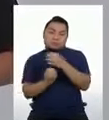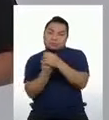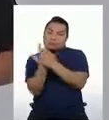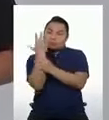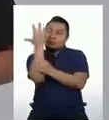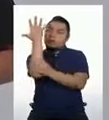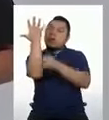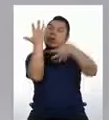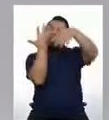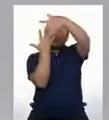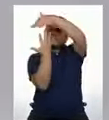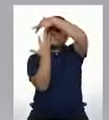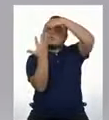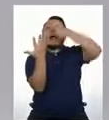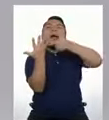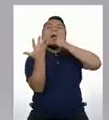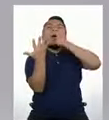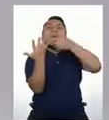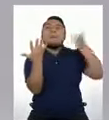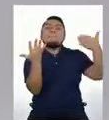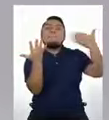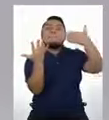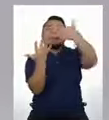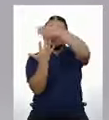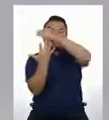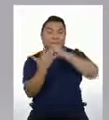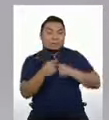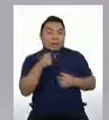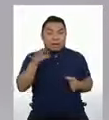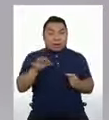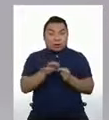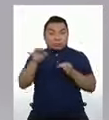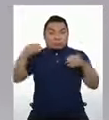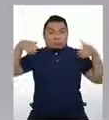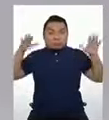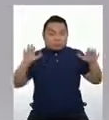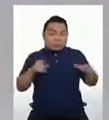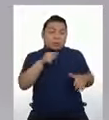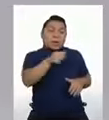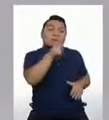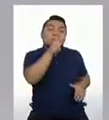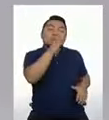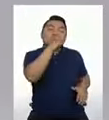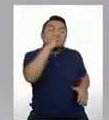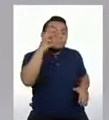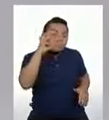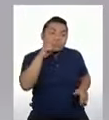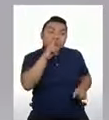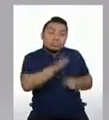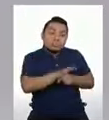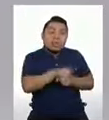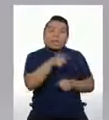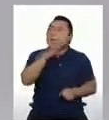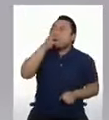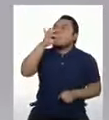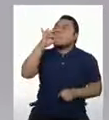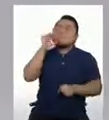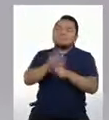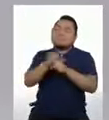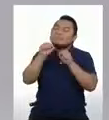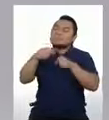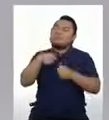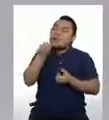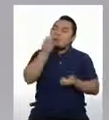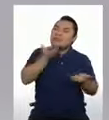en acuario con peces. El hombre le promete al espíritu guardar el secreto del acuario y sigue alimentando